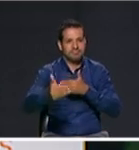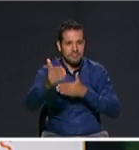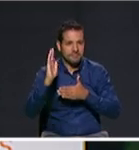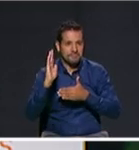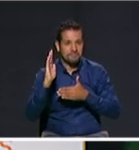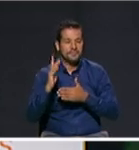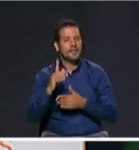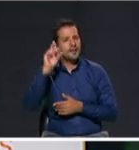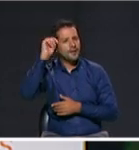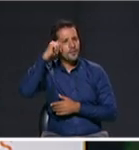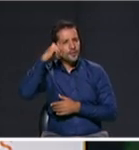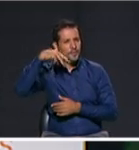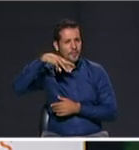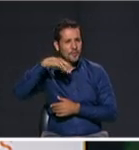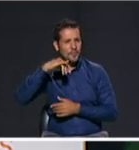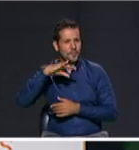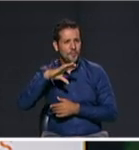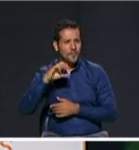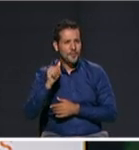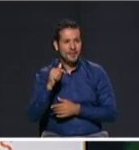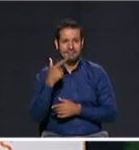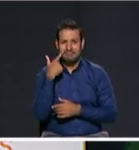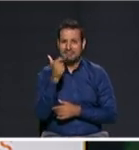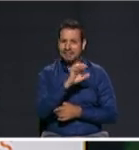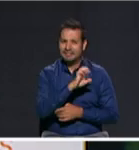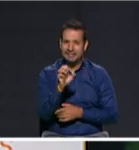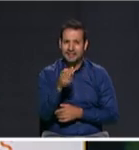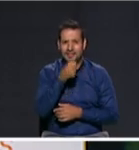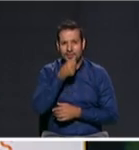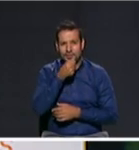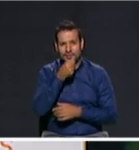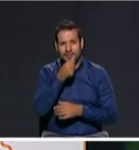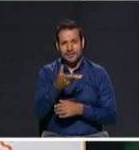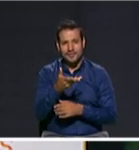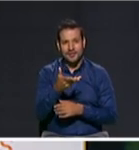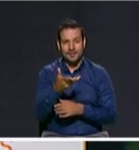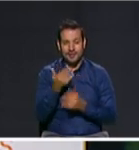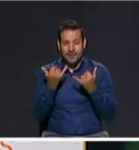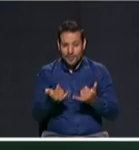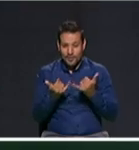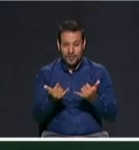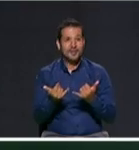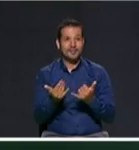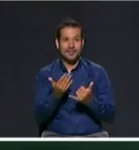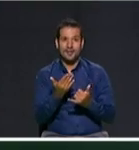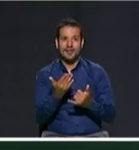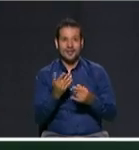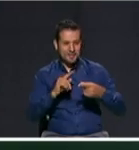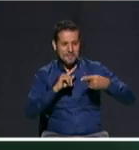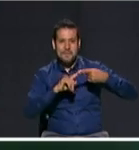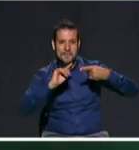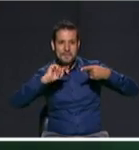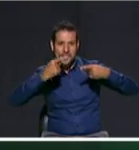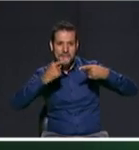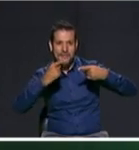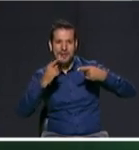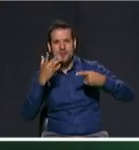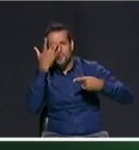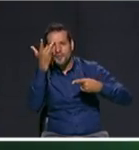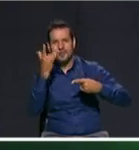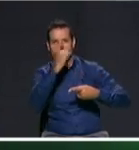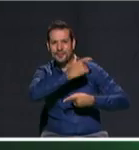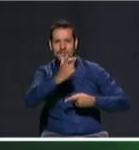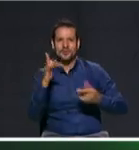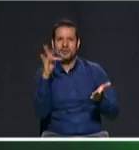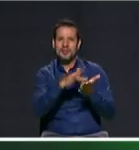mónica además que nos fuimos con una muy buena noticia al corte y es que somos tendencias sin duda y eso es porque la gente está opinando y participando a través de